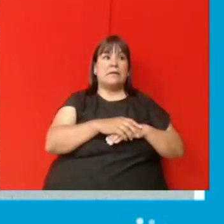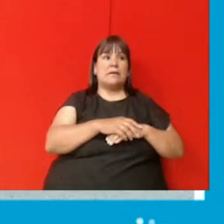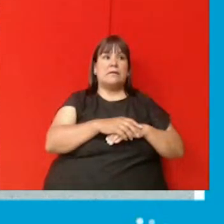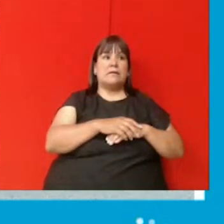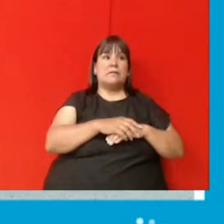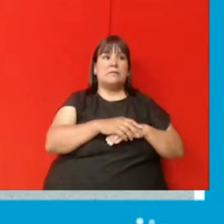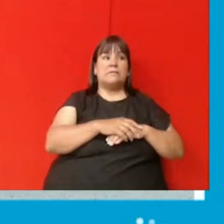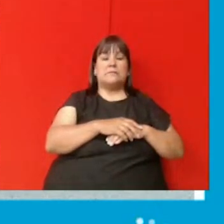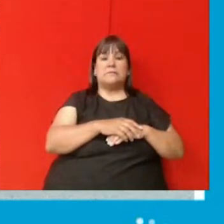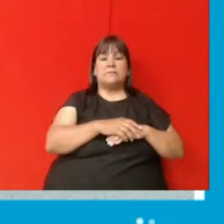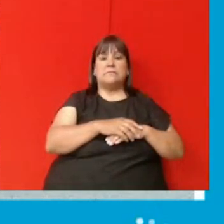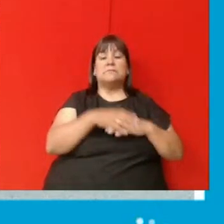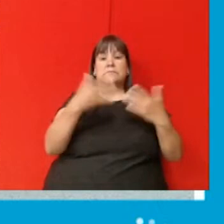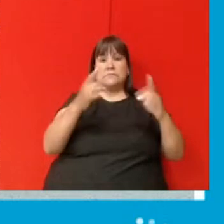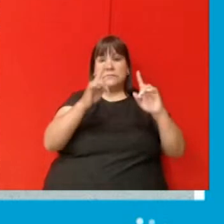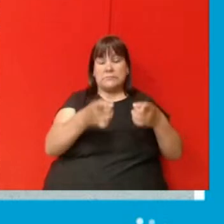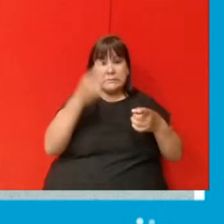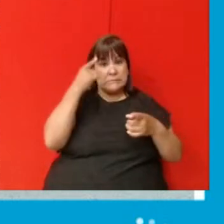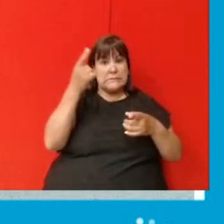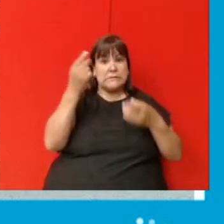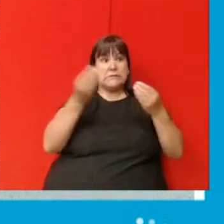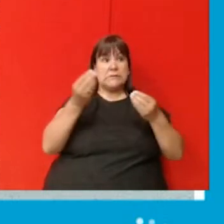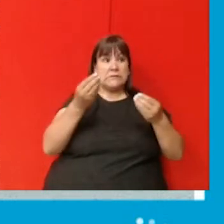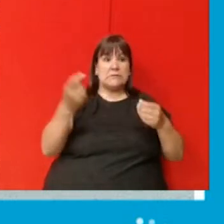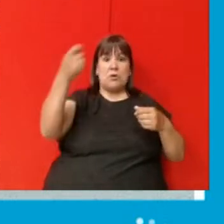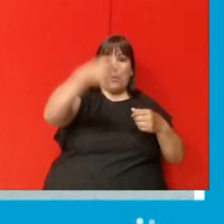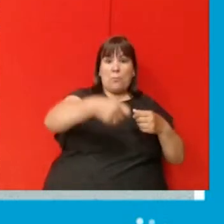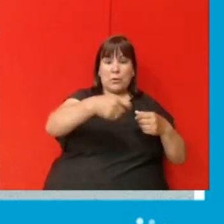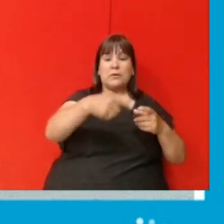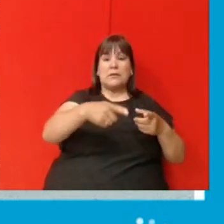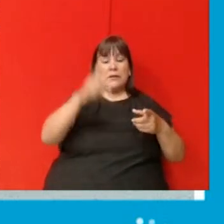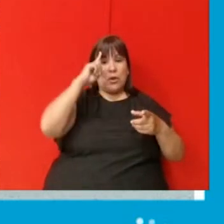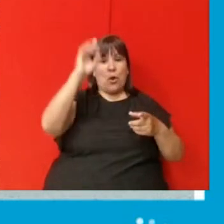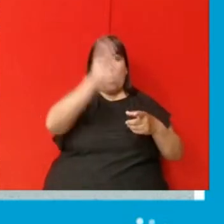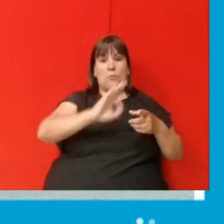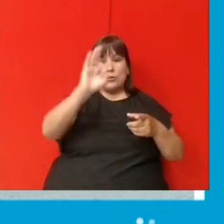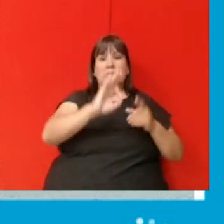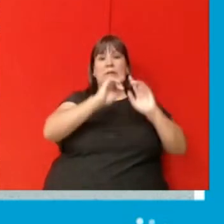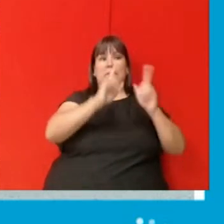Sí, exactamente. Creo que va a ser una oportunidad para que desarrollar eso.